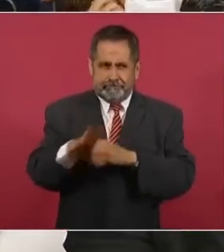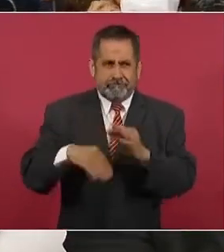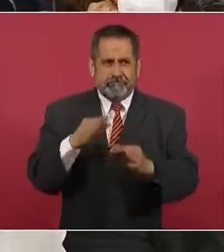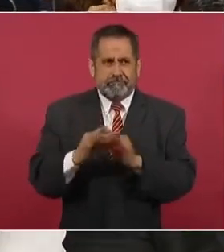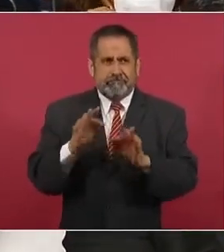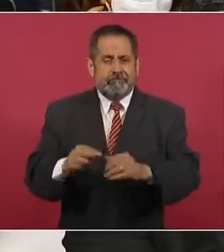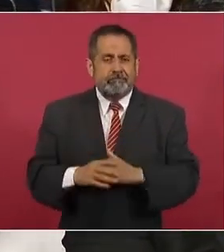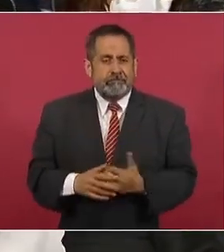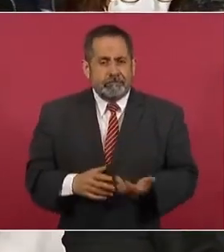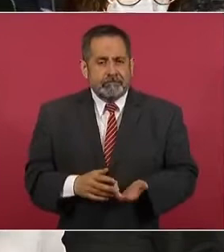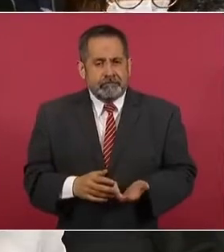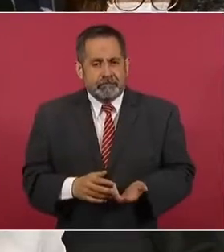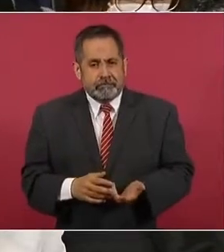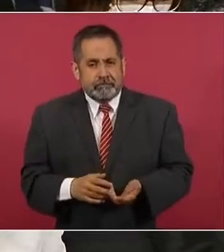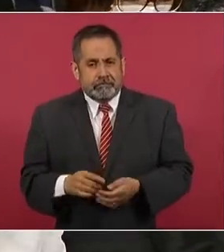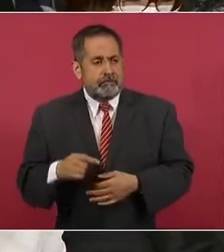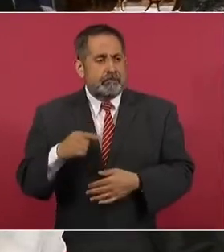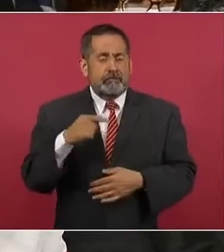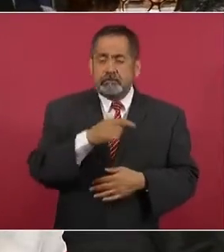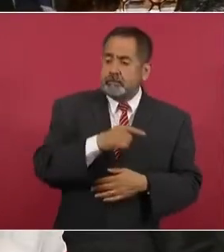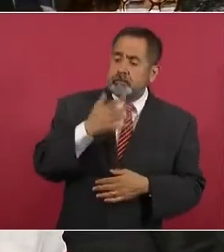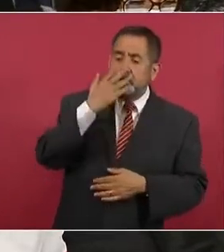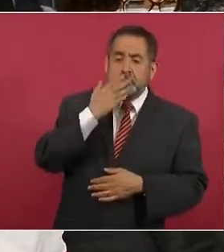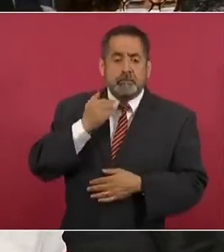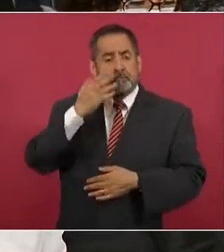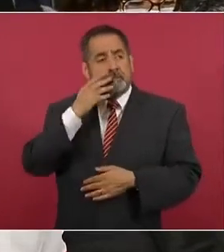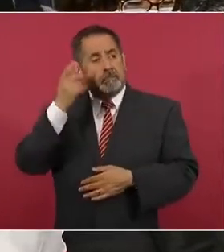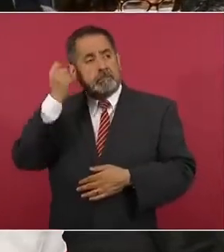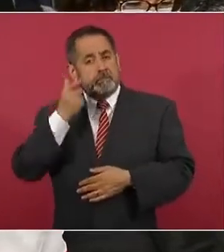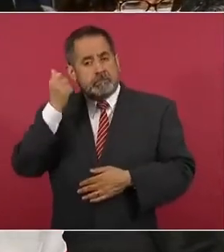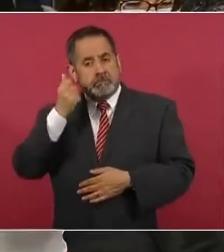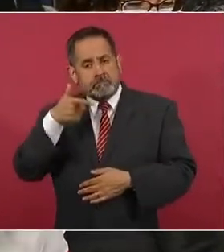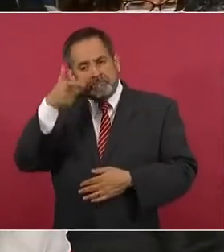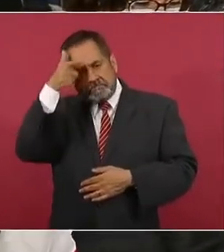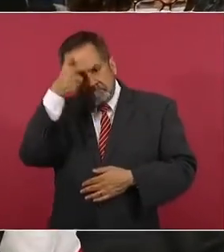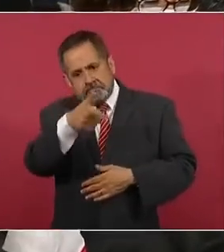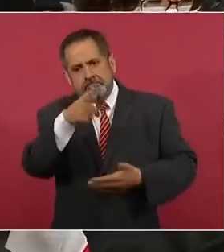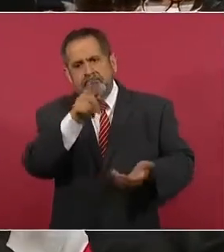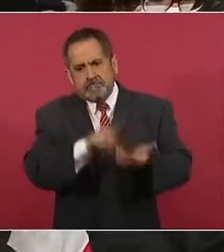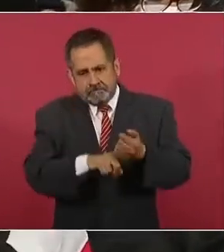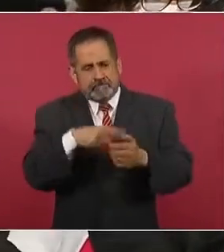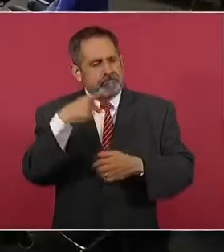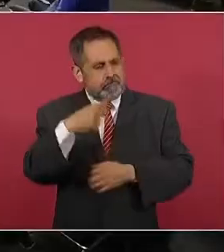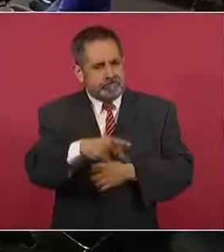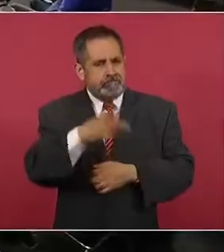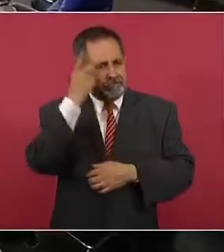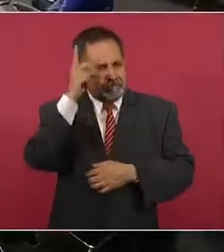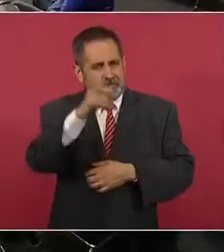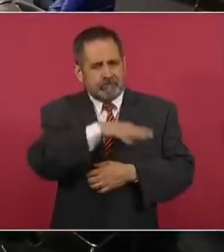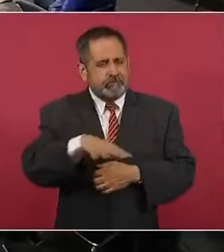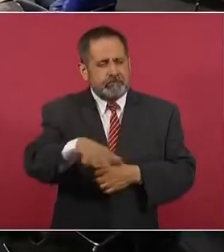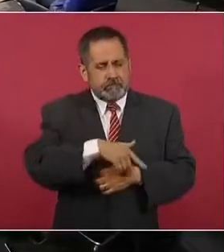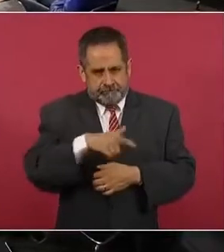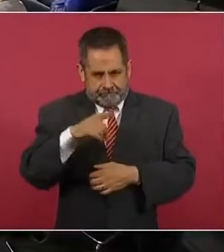se quejan de que ya no tienen sus pensiones, pero aquí van a salir a relucir muchas